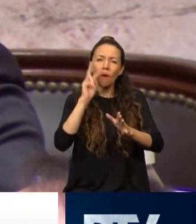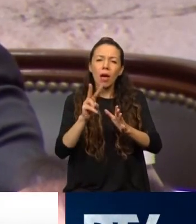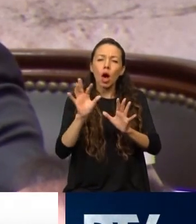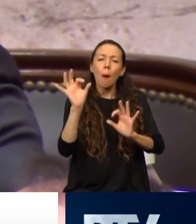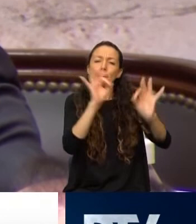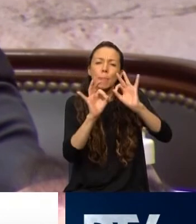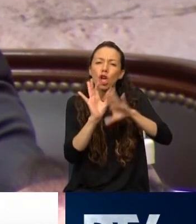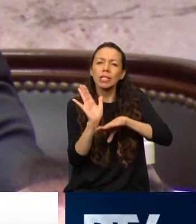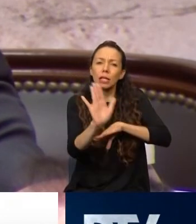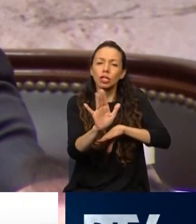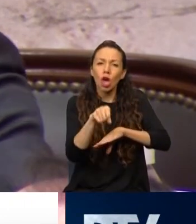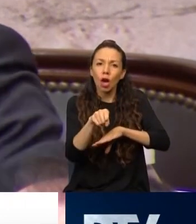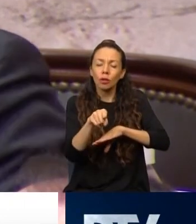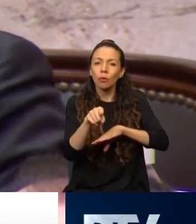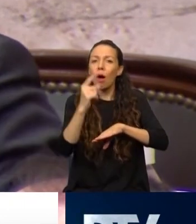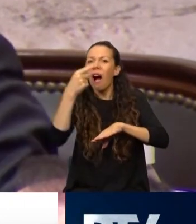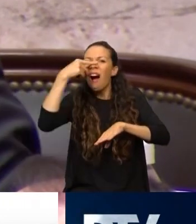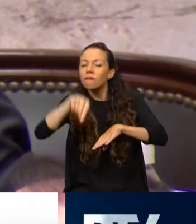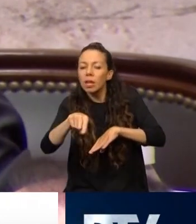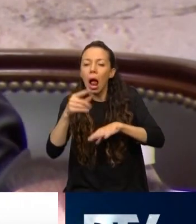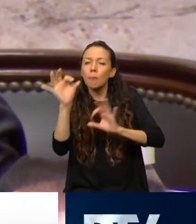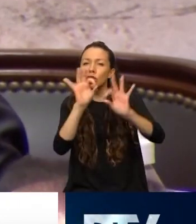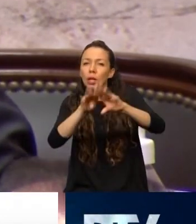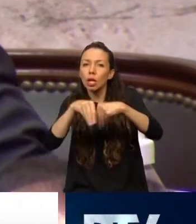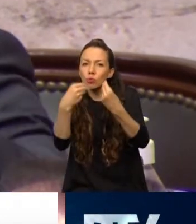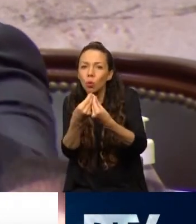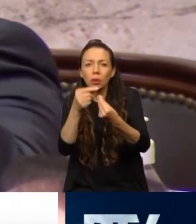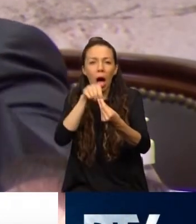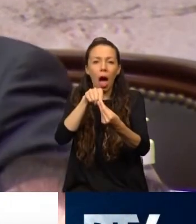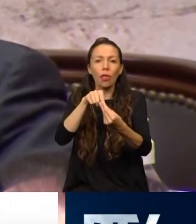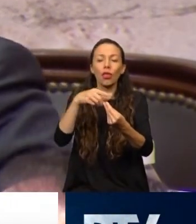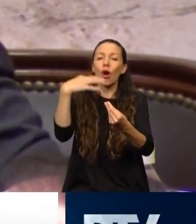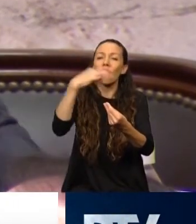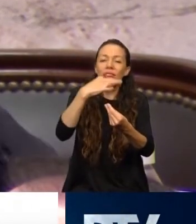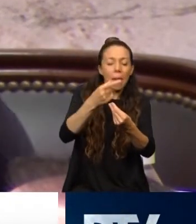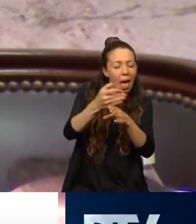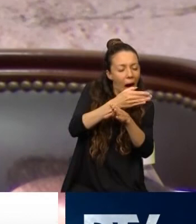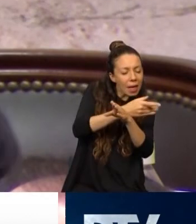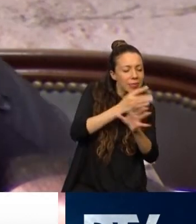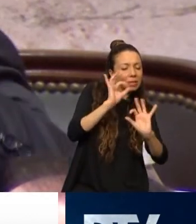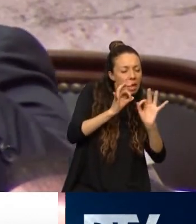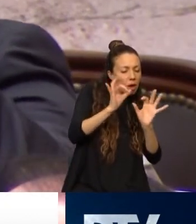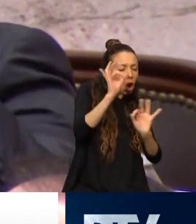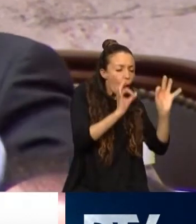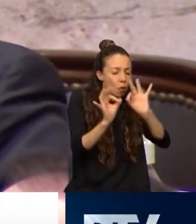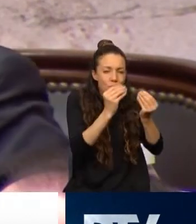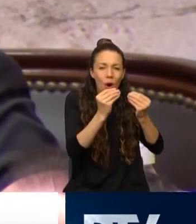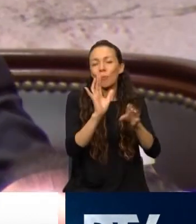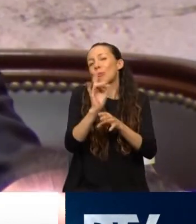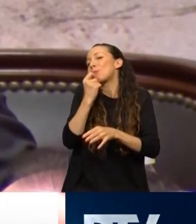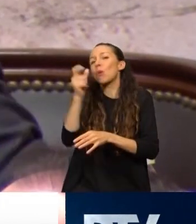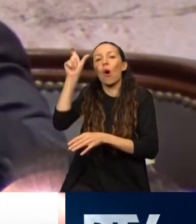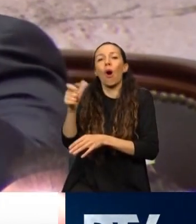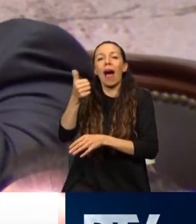puede pasar por cualquier lado. Es decir, las proyecciones tienen arte, pero hay un límite. Es decir, el pintor puede dibujar